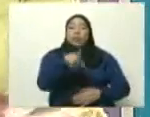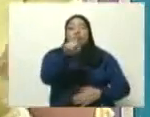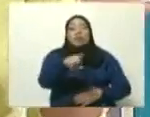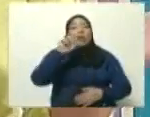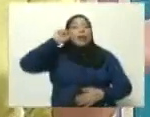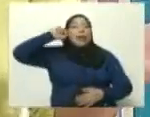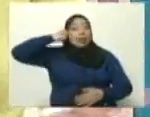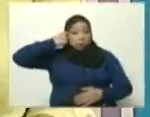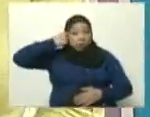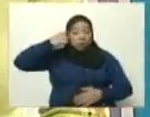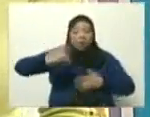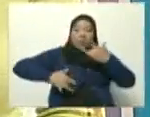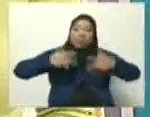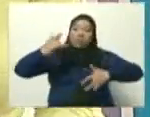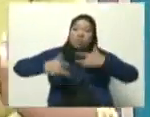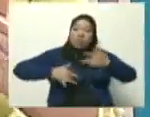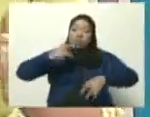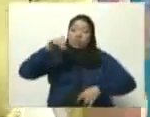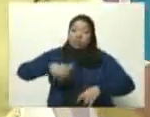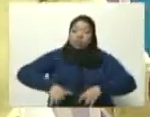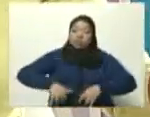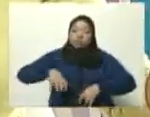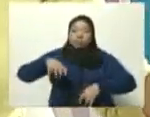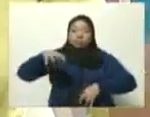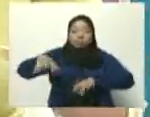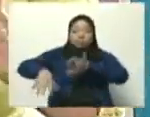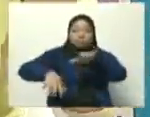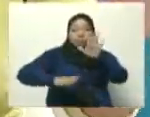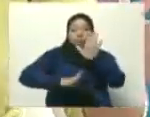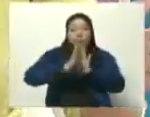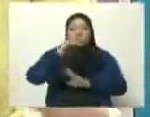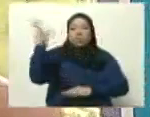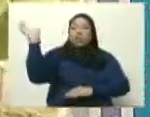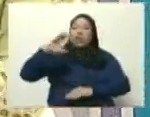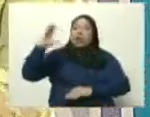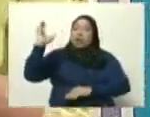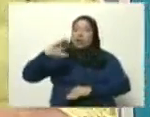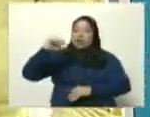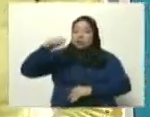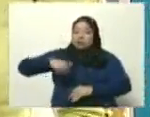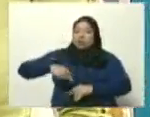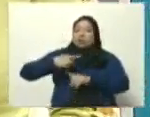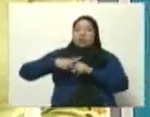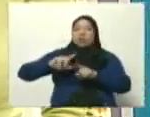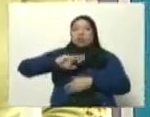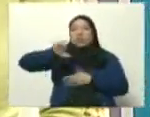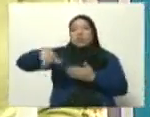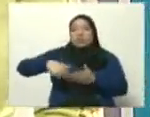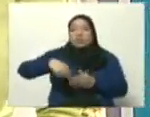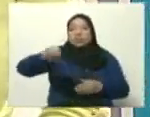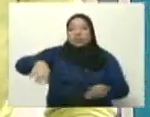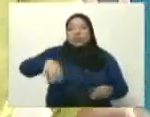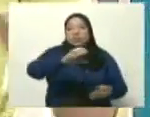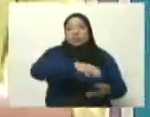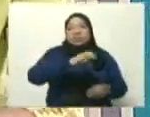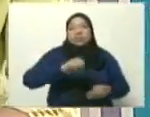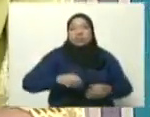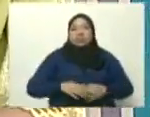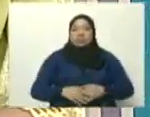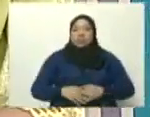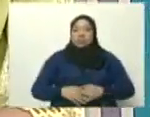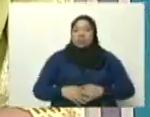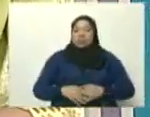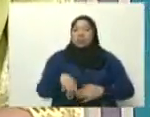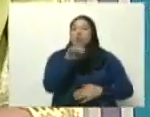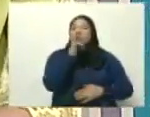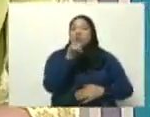que todas estas actividades se mantendrán desplegadas en Caracas y pues también en el territorio nacional, ¿por qué no? Así que pues esta